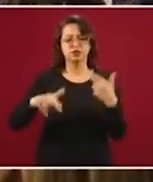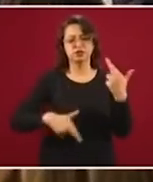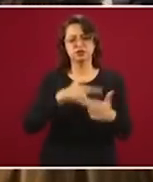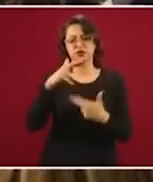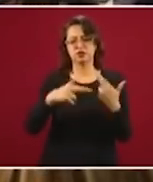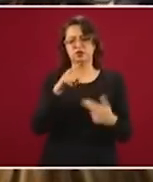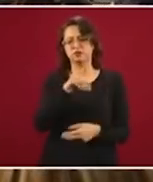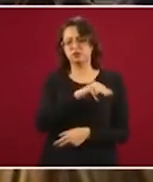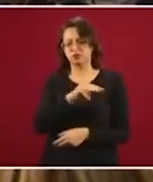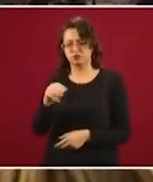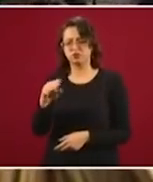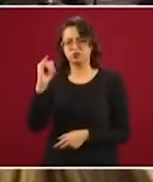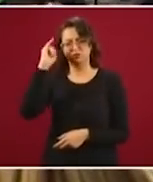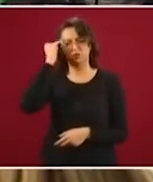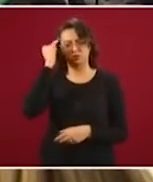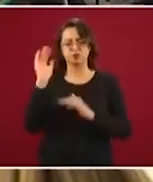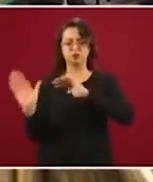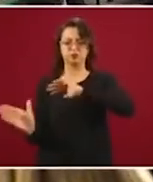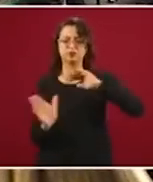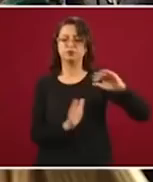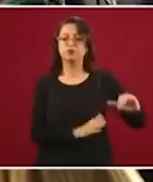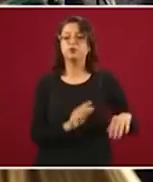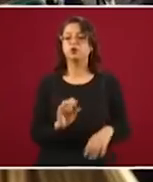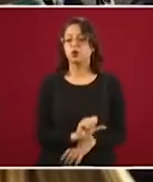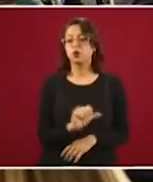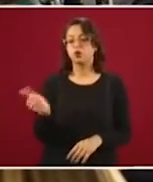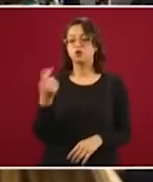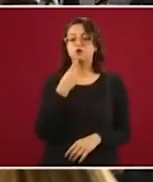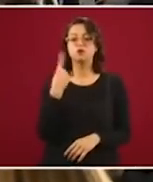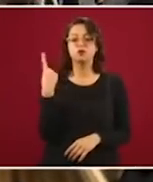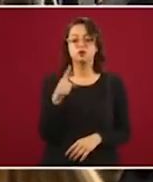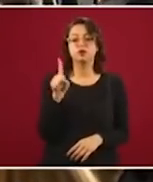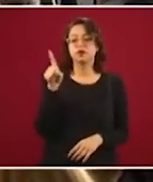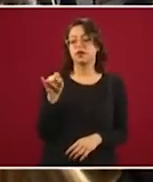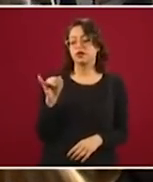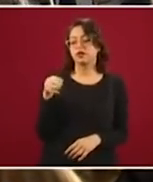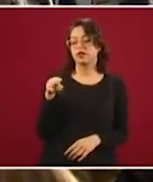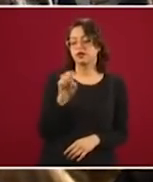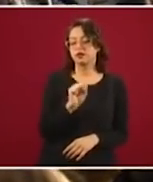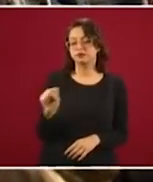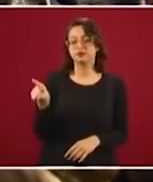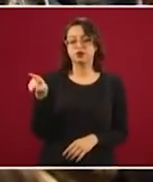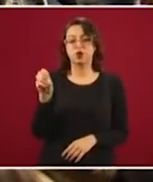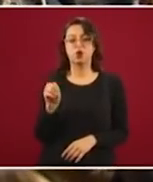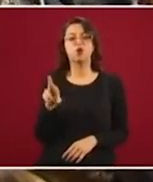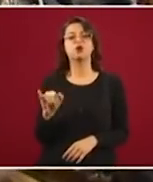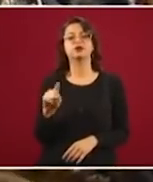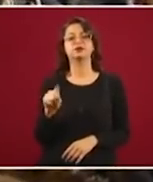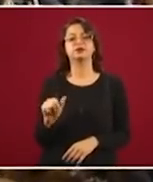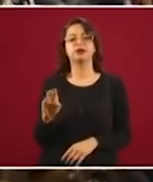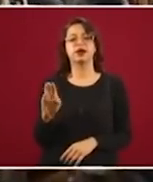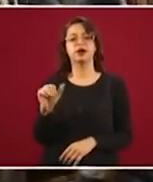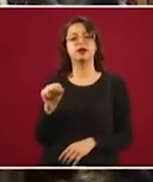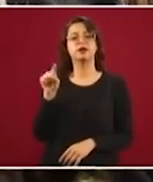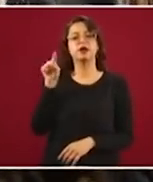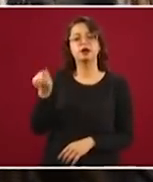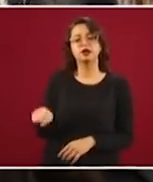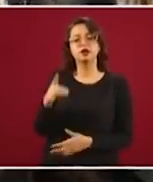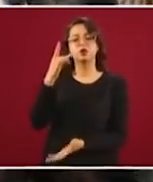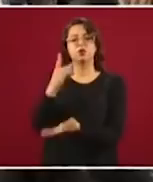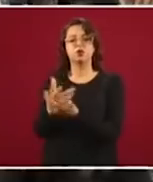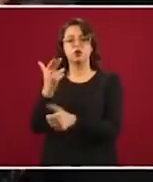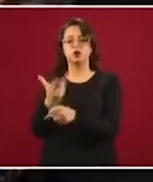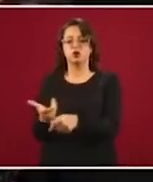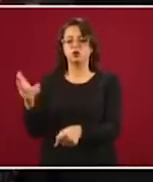esta señora indígena. Y por otro lado, tengo una denuncia del IMSS Orizaba, donde es el único hospital que